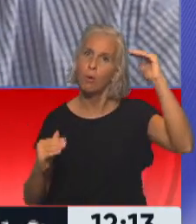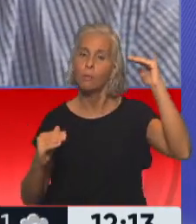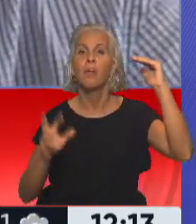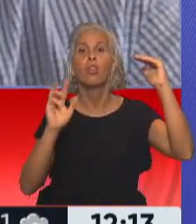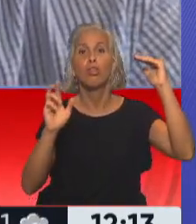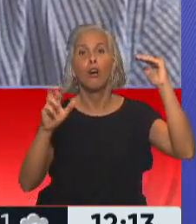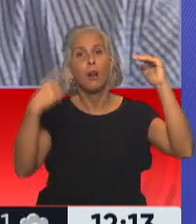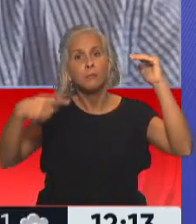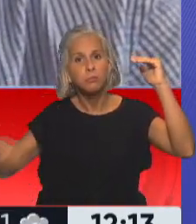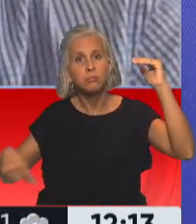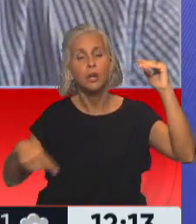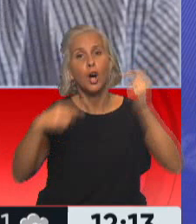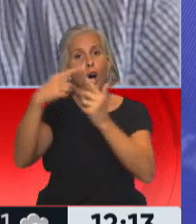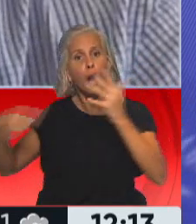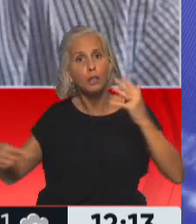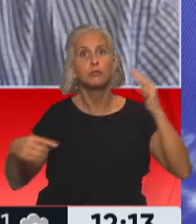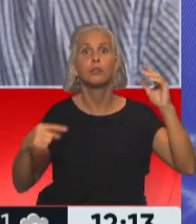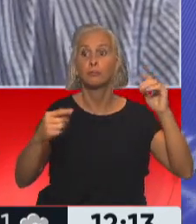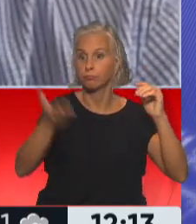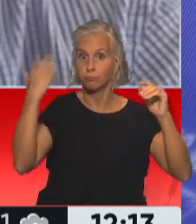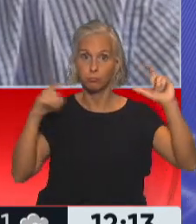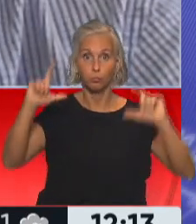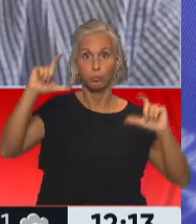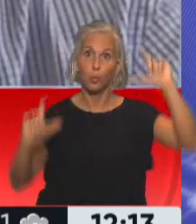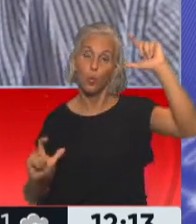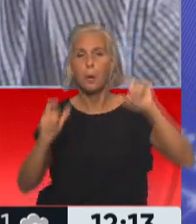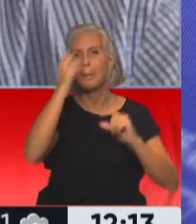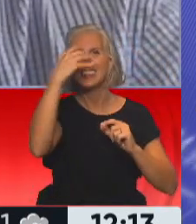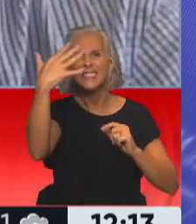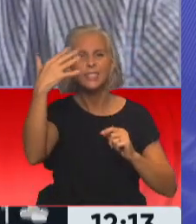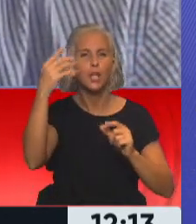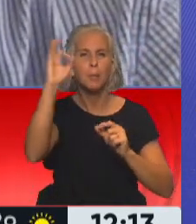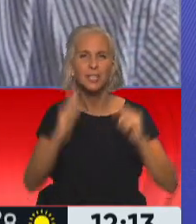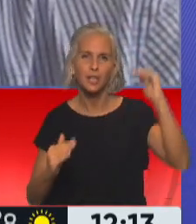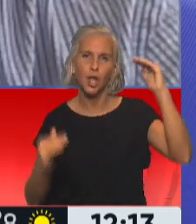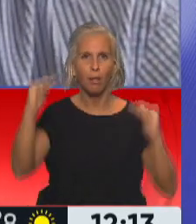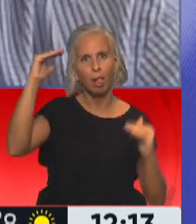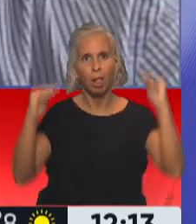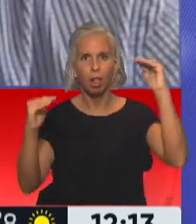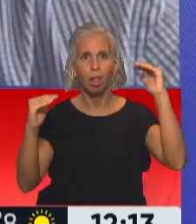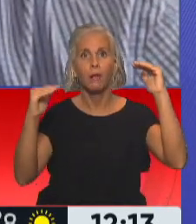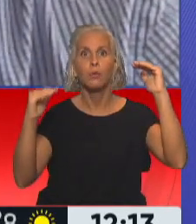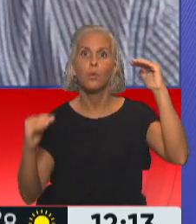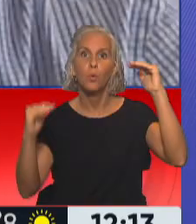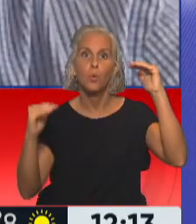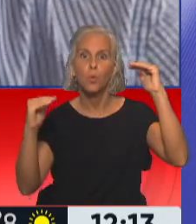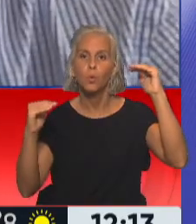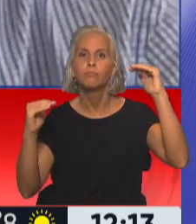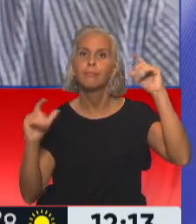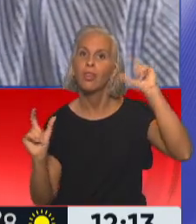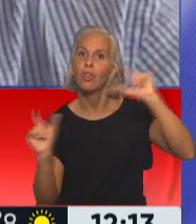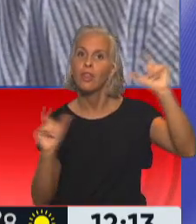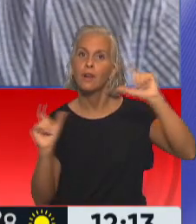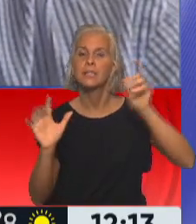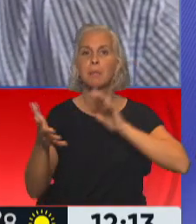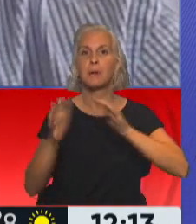dólares alternativos, que tenían hasta el otro día una brecha del 25% respecto al oficial, han bajado y mantienen una brecha de más